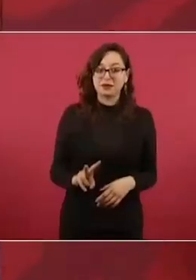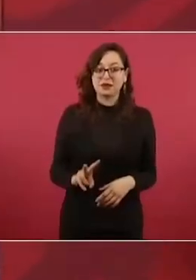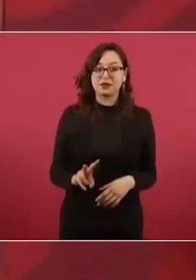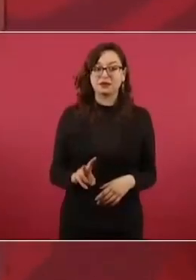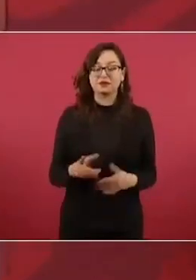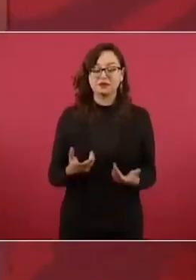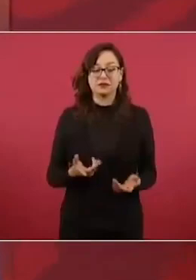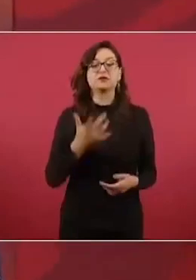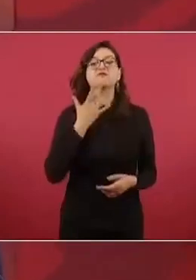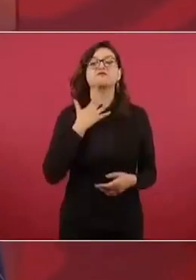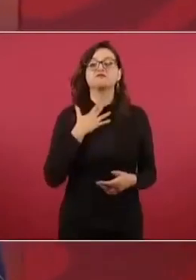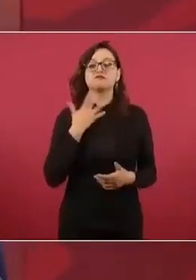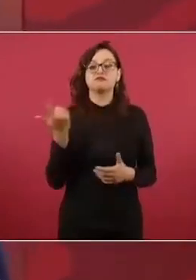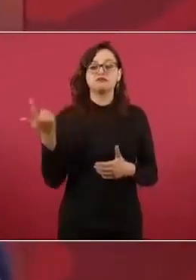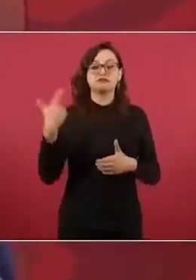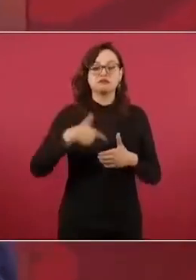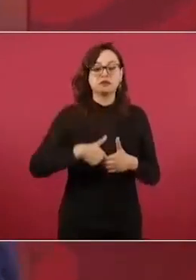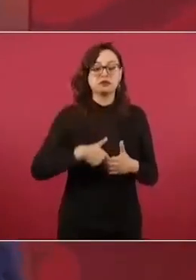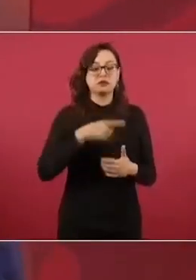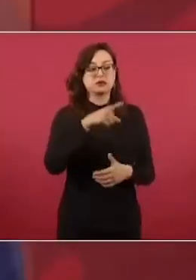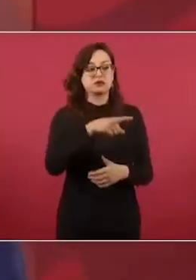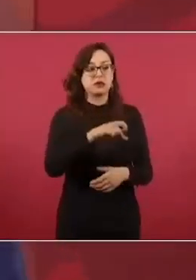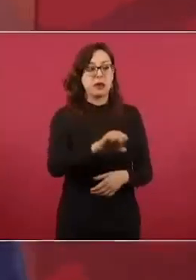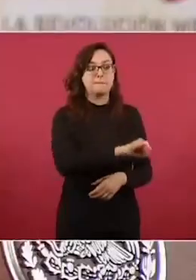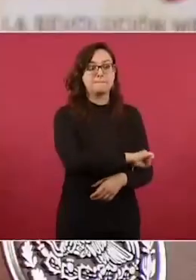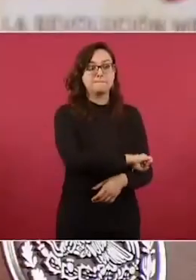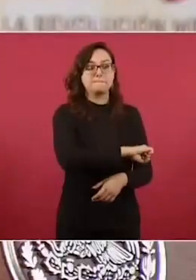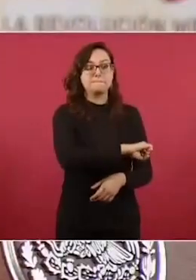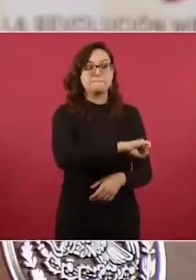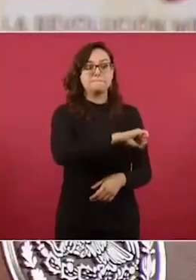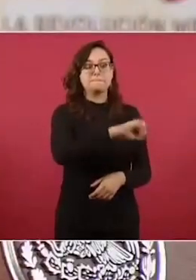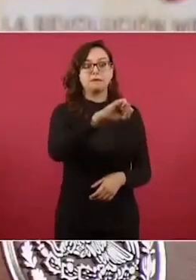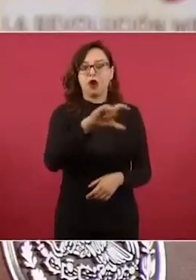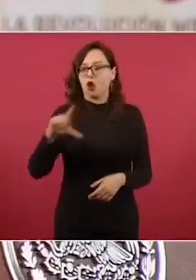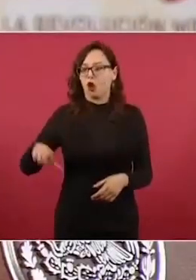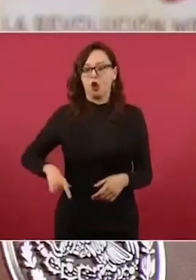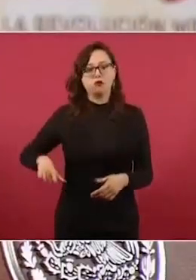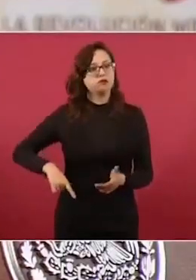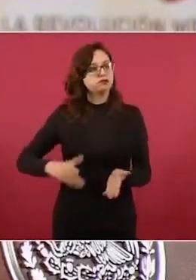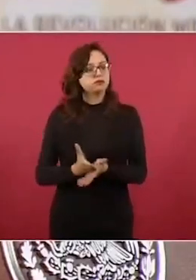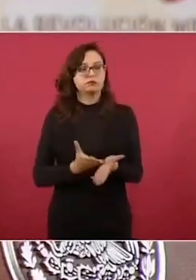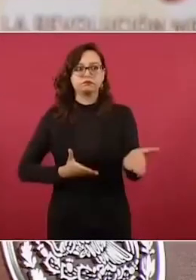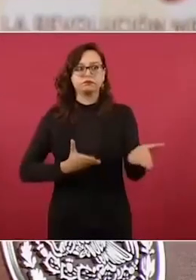no aumentara el precio de las gasolinas. Entonces, acuérdense ustedes,